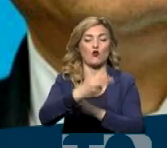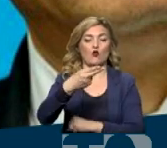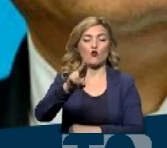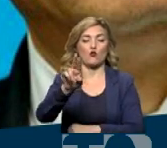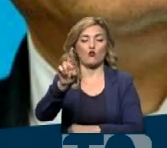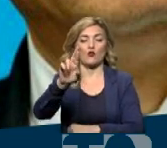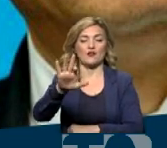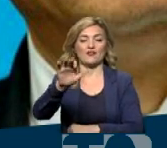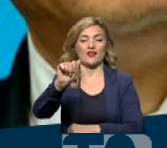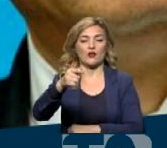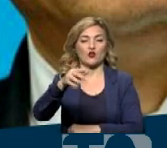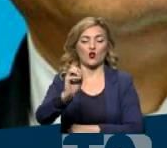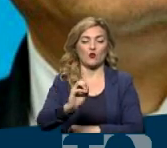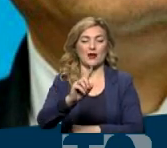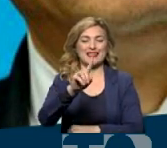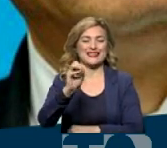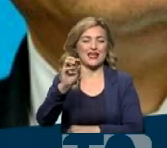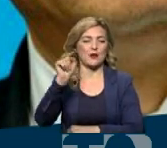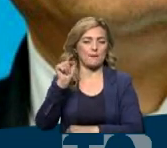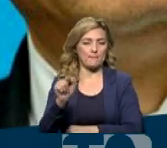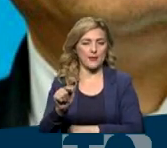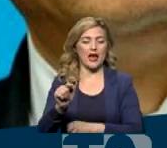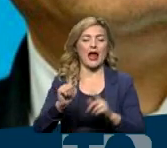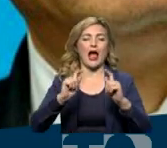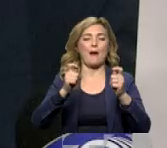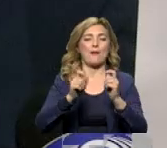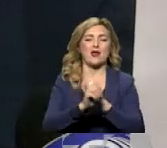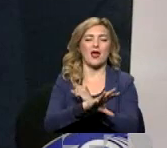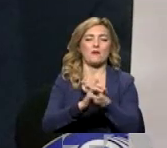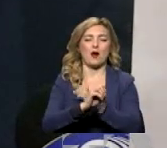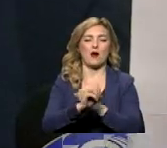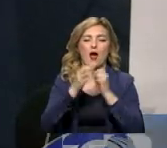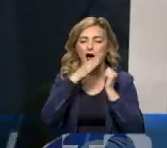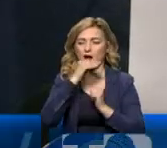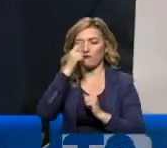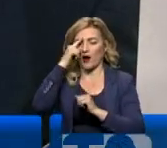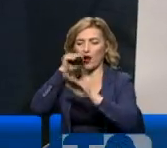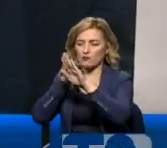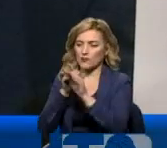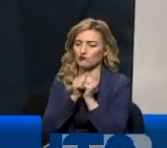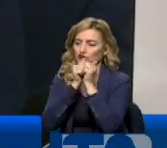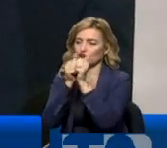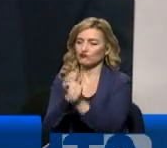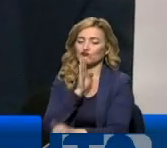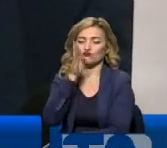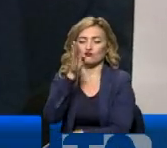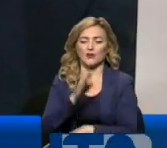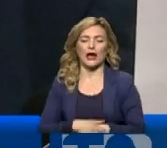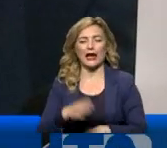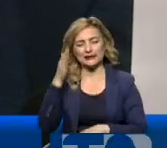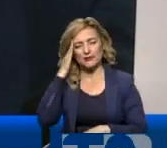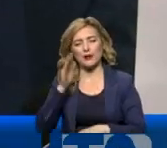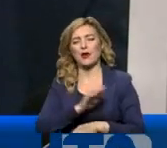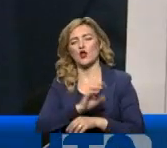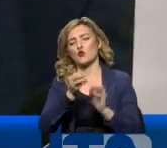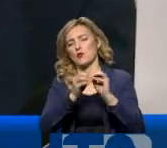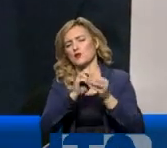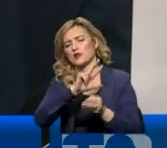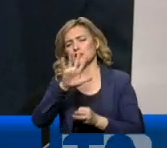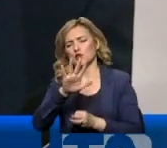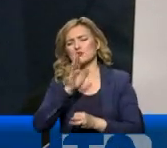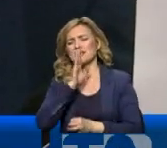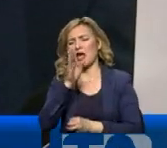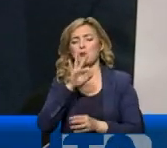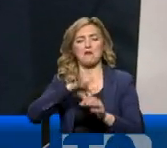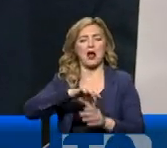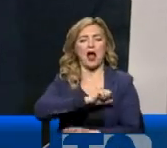Hurtado, 100.000 para la campaña Rafael Contigo Siempre. Ahora nos podemos explicar por qué Alianza País ganaba todas